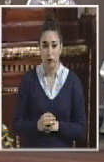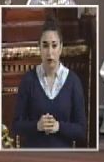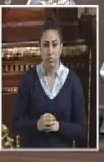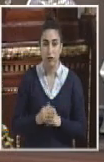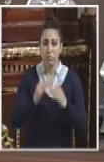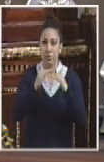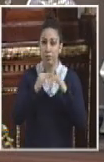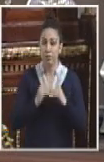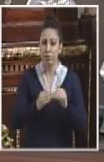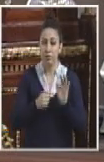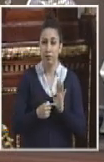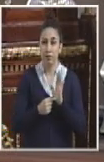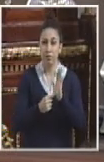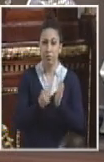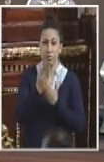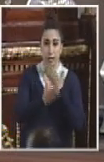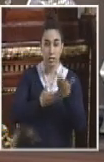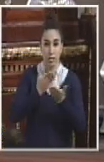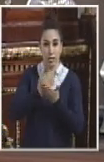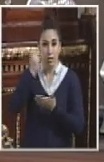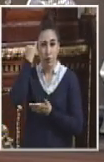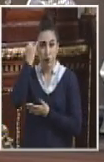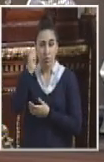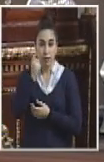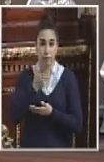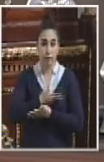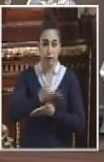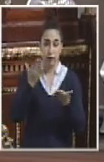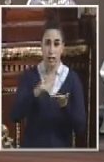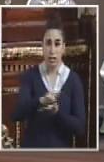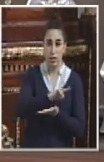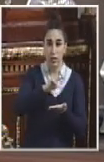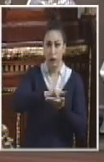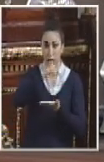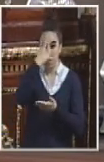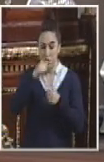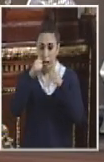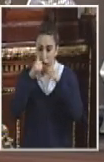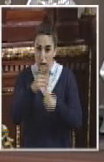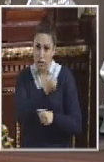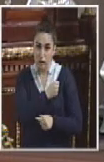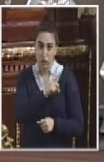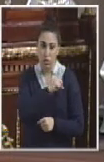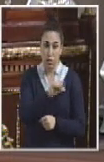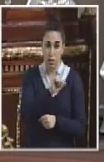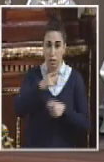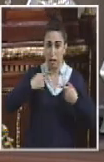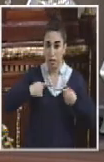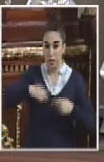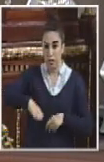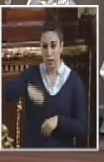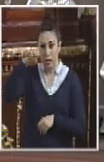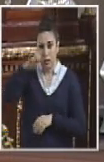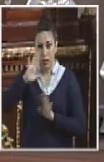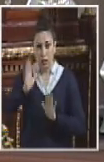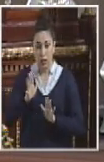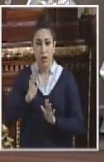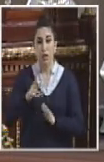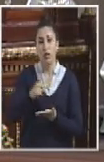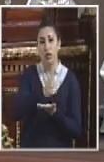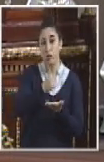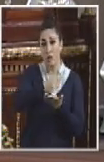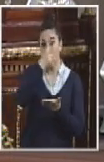Para presentar una iniciativa con proyecto de decreto por el que se crea la Ley de Centros de Atención para las Personas Adultas Mayores de la Ciudad de